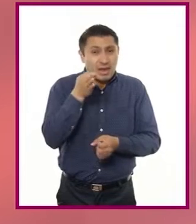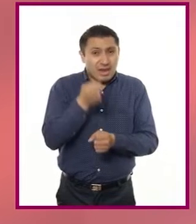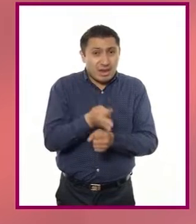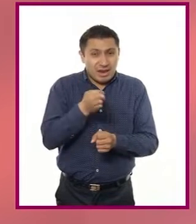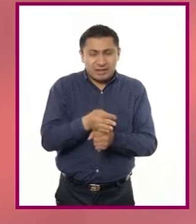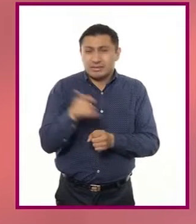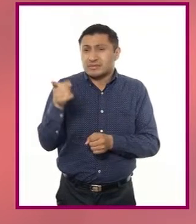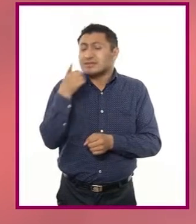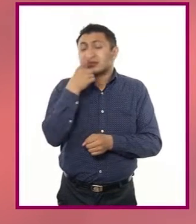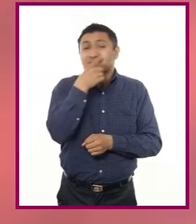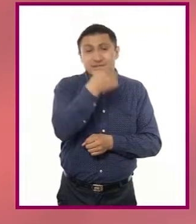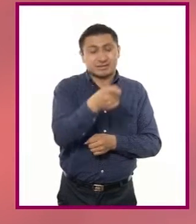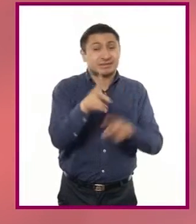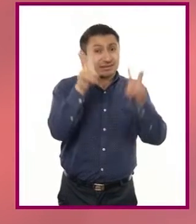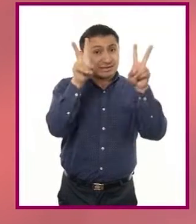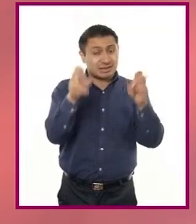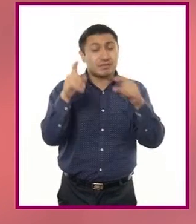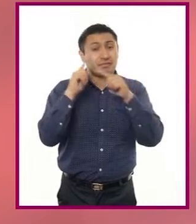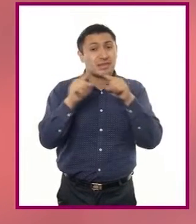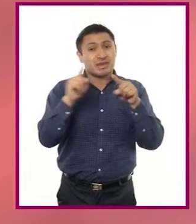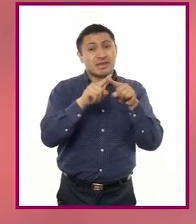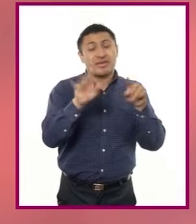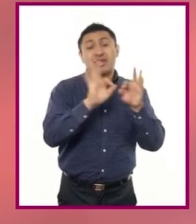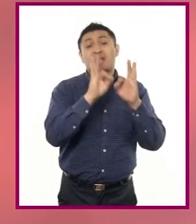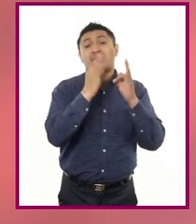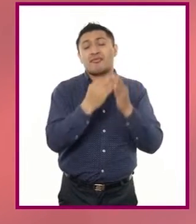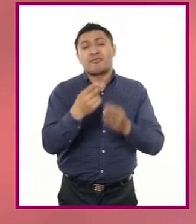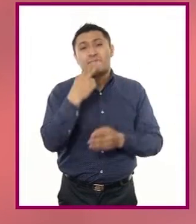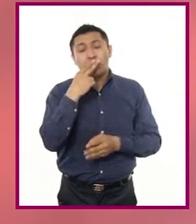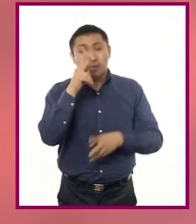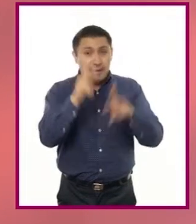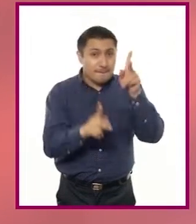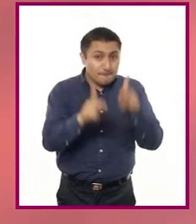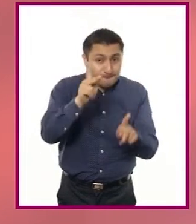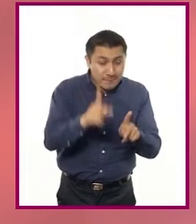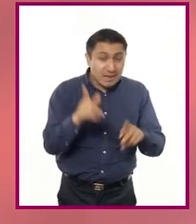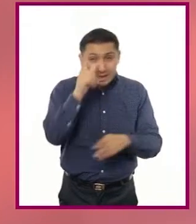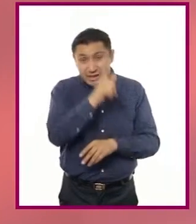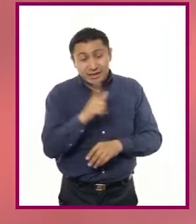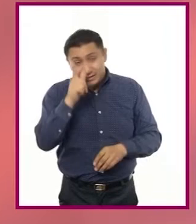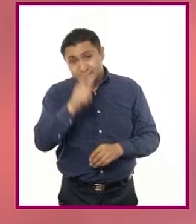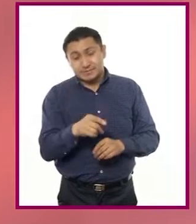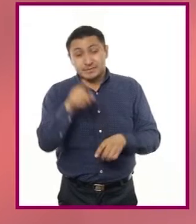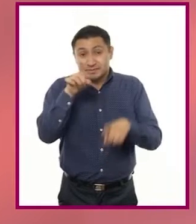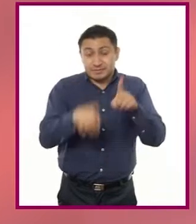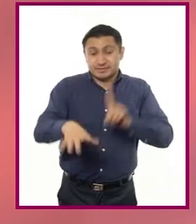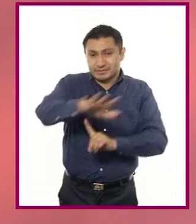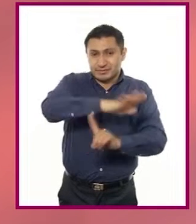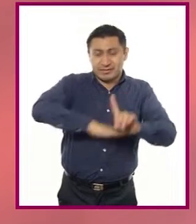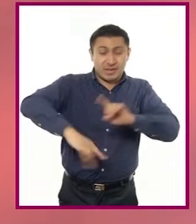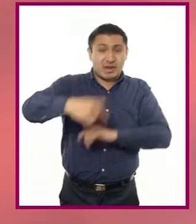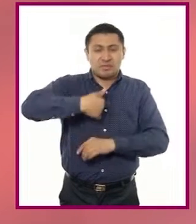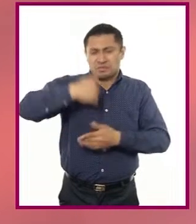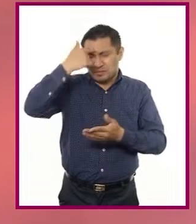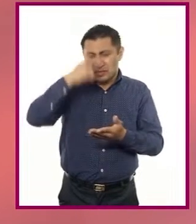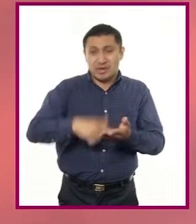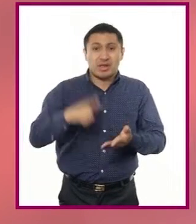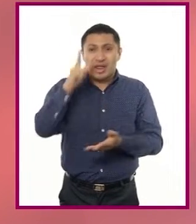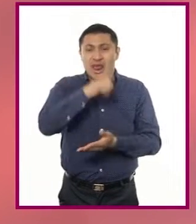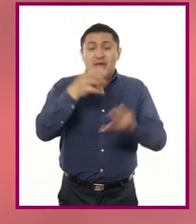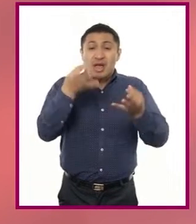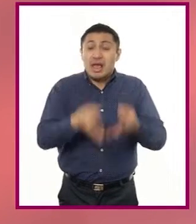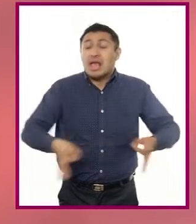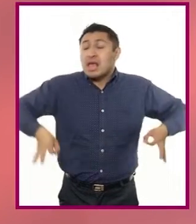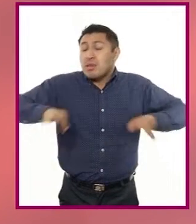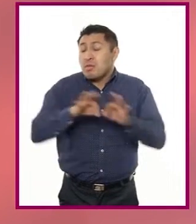que menciona este tema de las diferentes formas de lenguaje según su contexto, pienso que el lenguaje es muy valioso, pero la